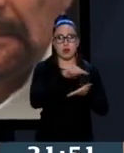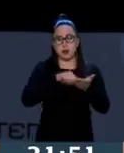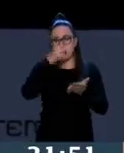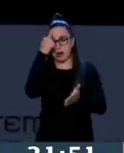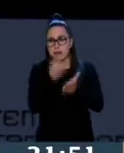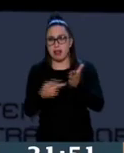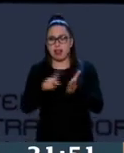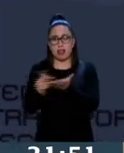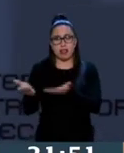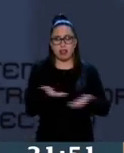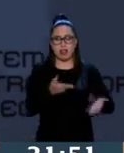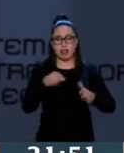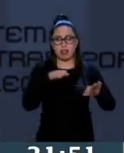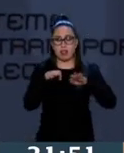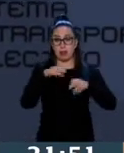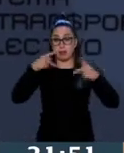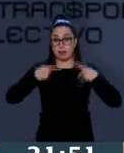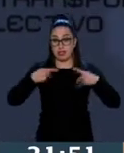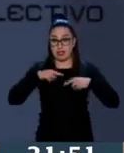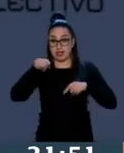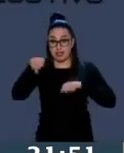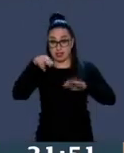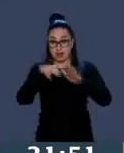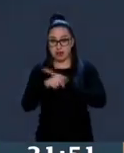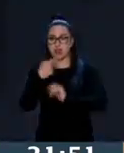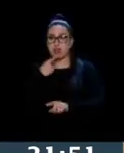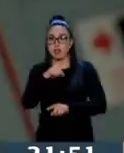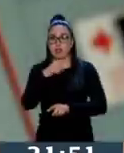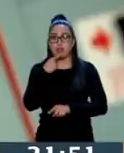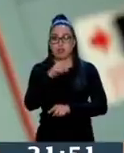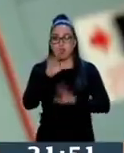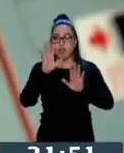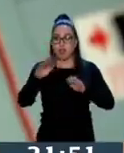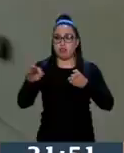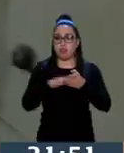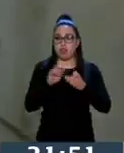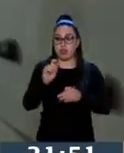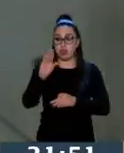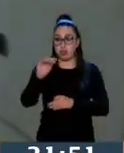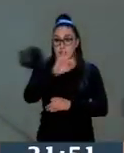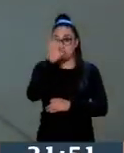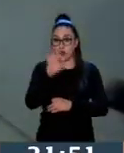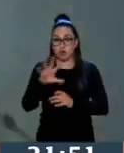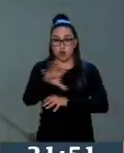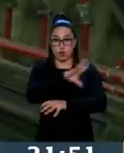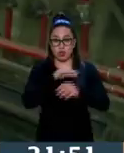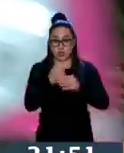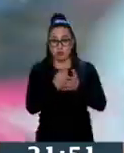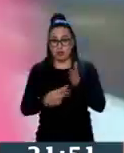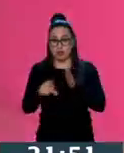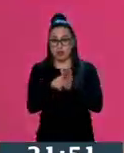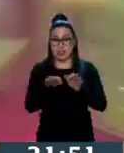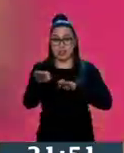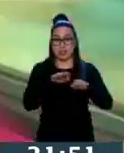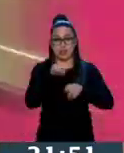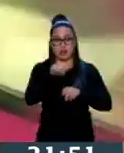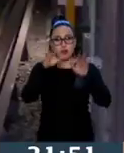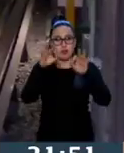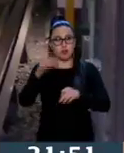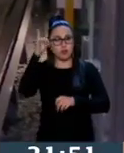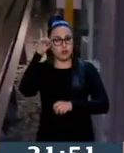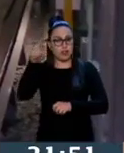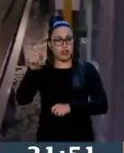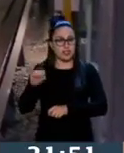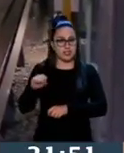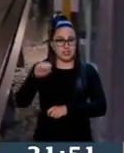mismos trabajadores del metro han denunciado que hasta el 90% de las vacantes laborales son propiedad del